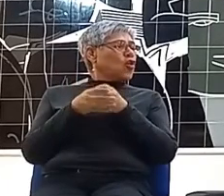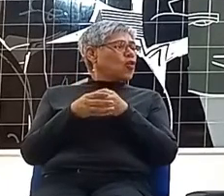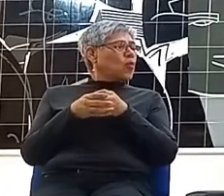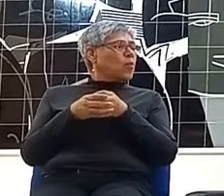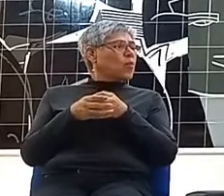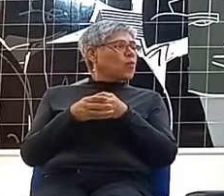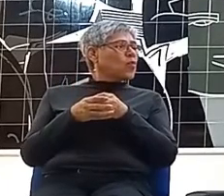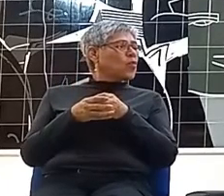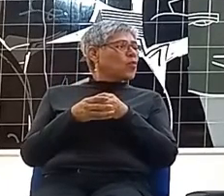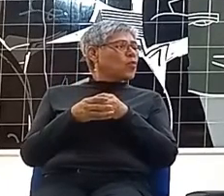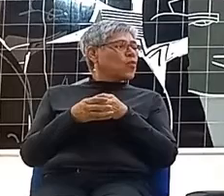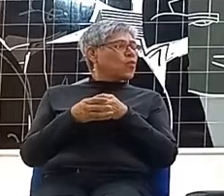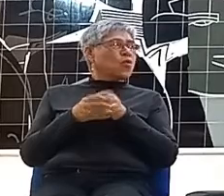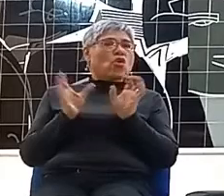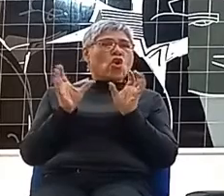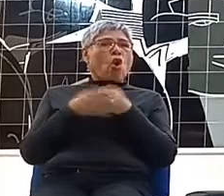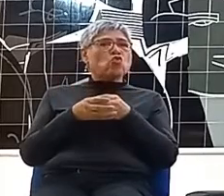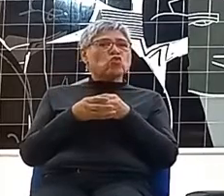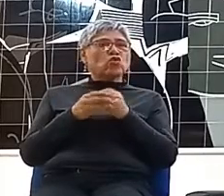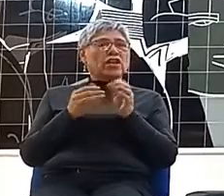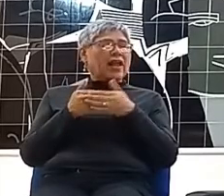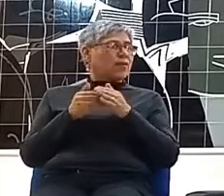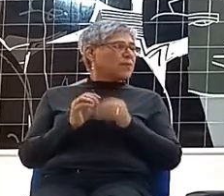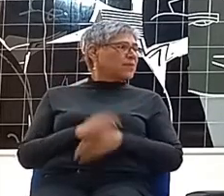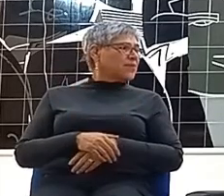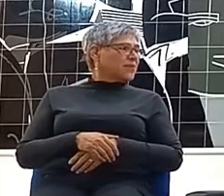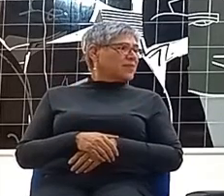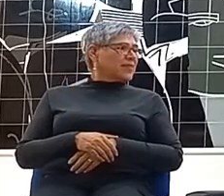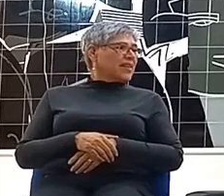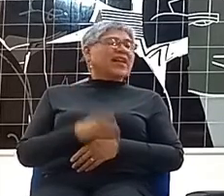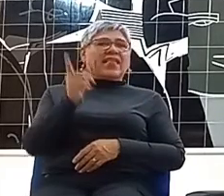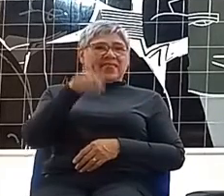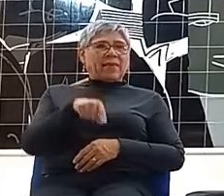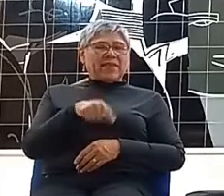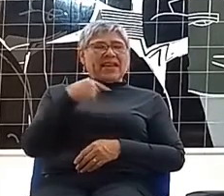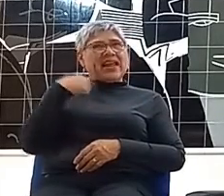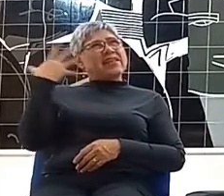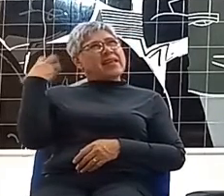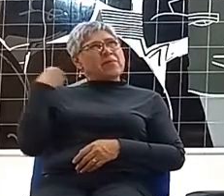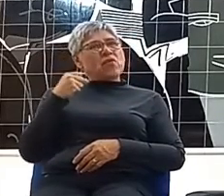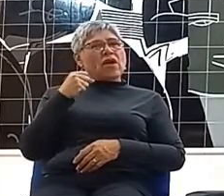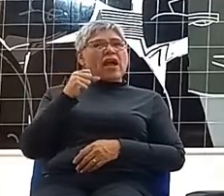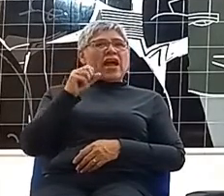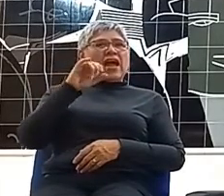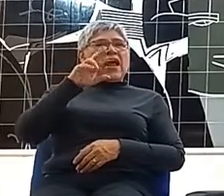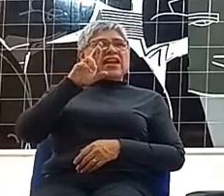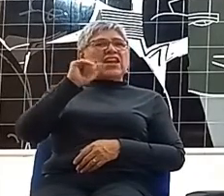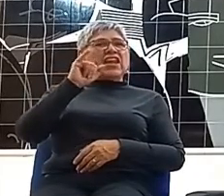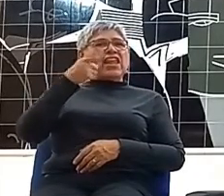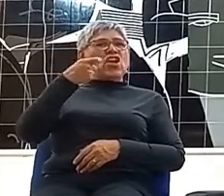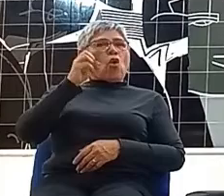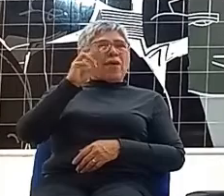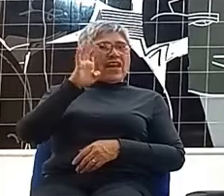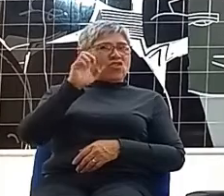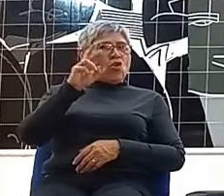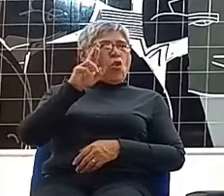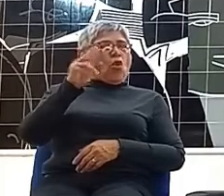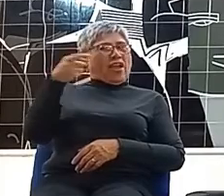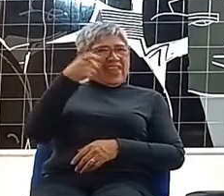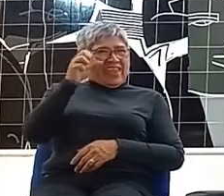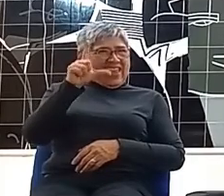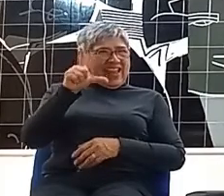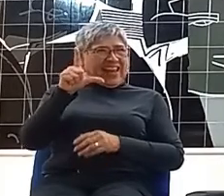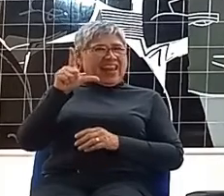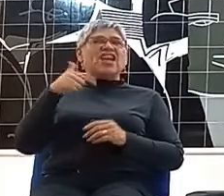esa época yo vivía vecino de Rigoberto Gil en un conjunto residencial